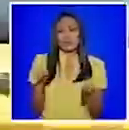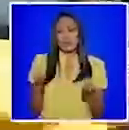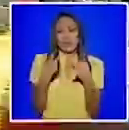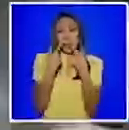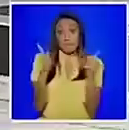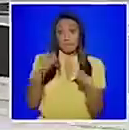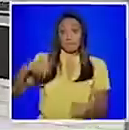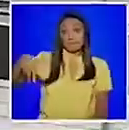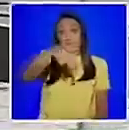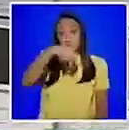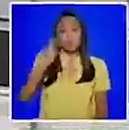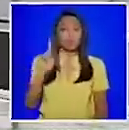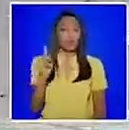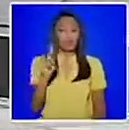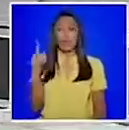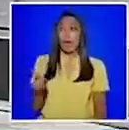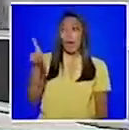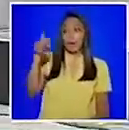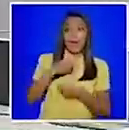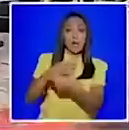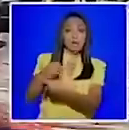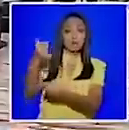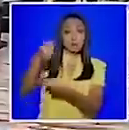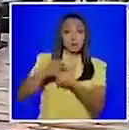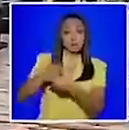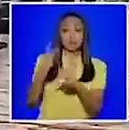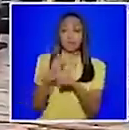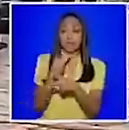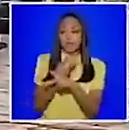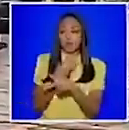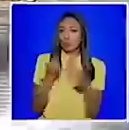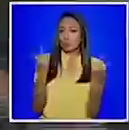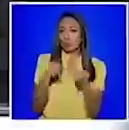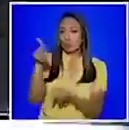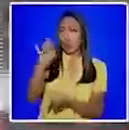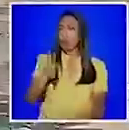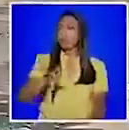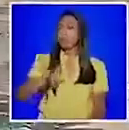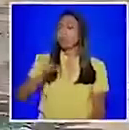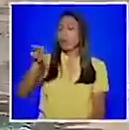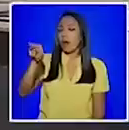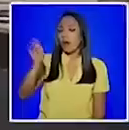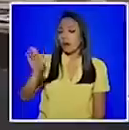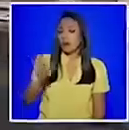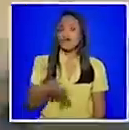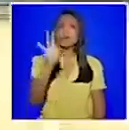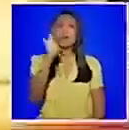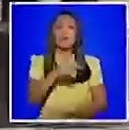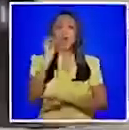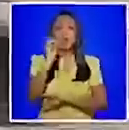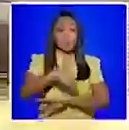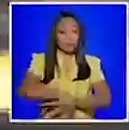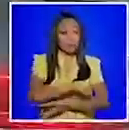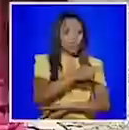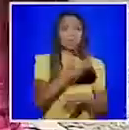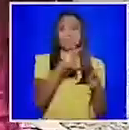porque en la parte de arriba del Amazonas también hay atracos, por la 9 de octubre también.